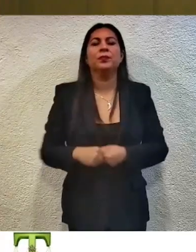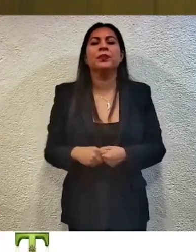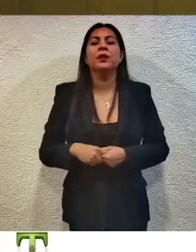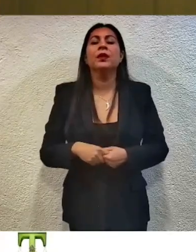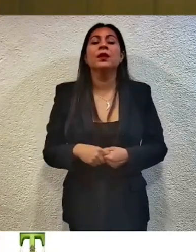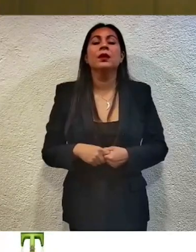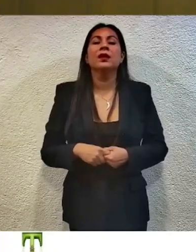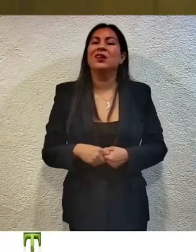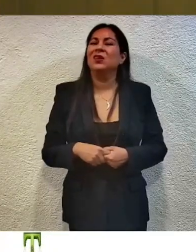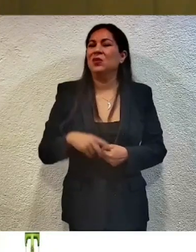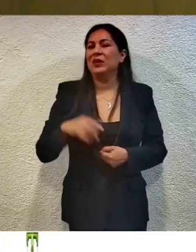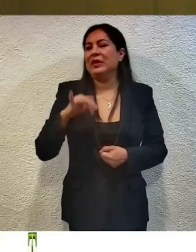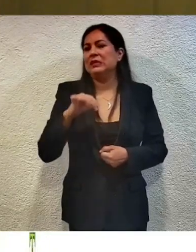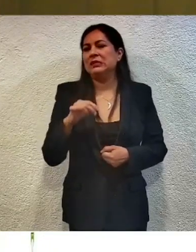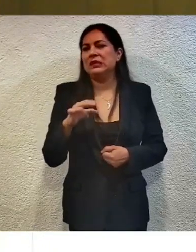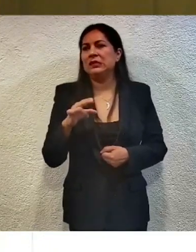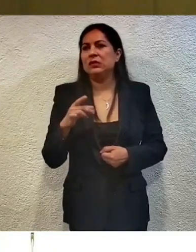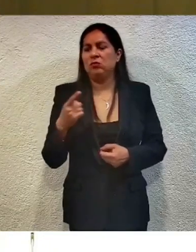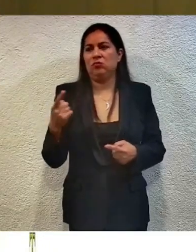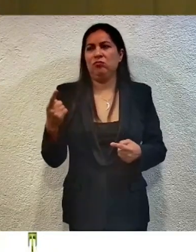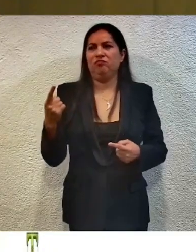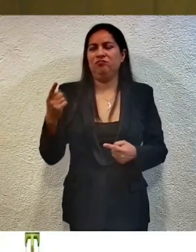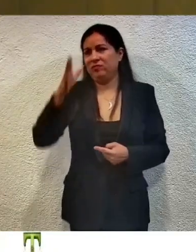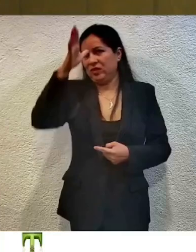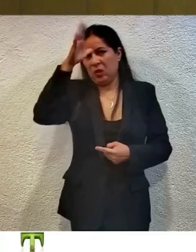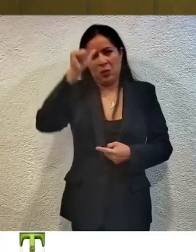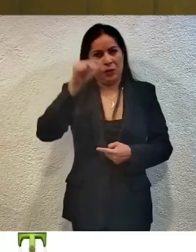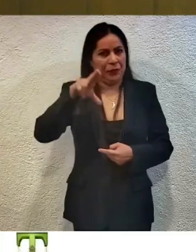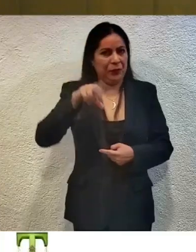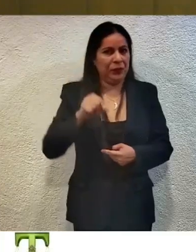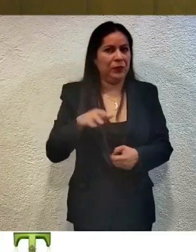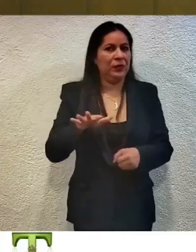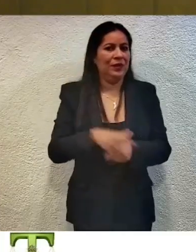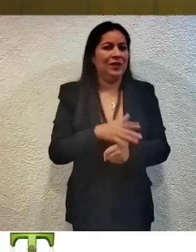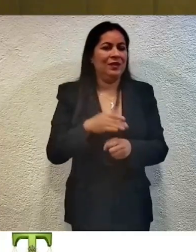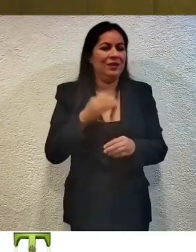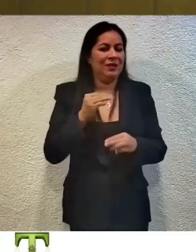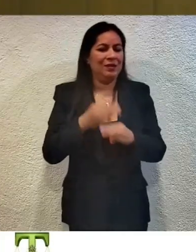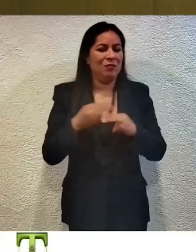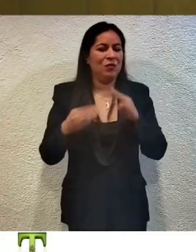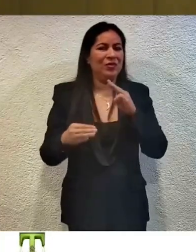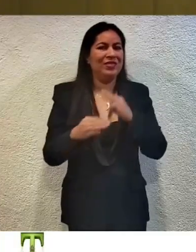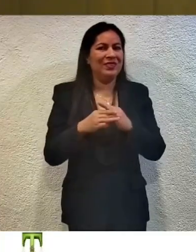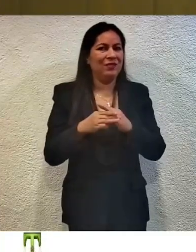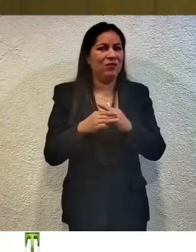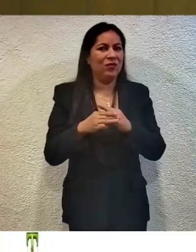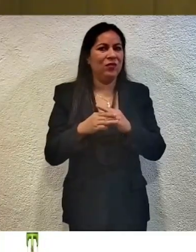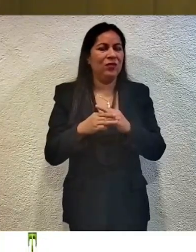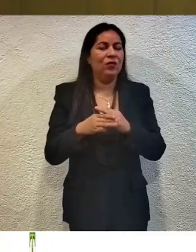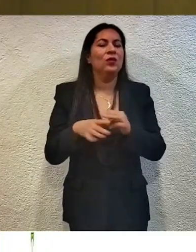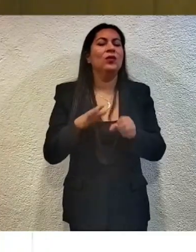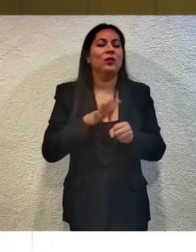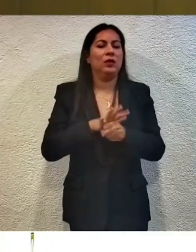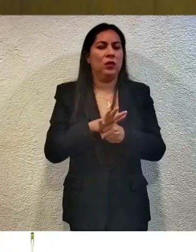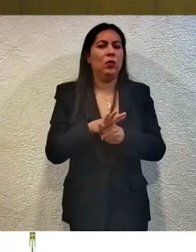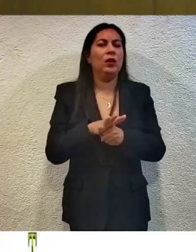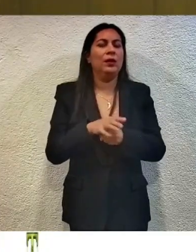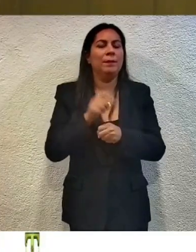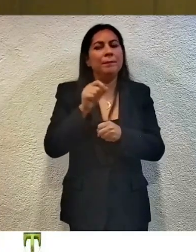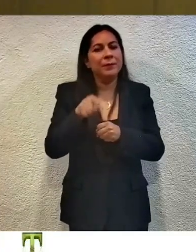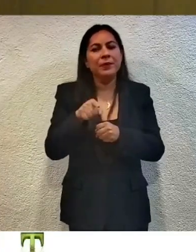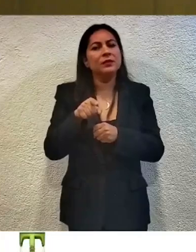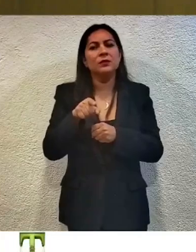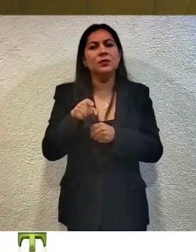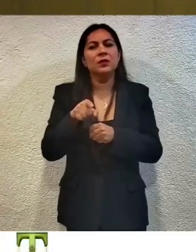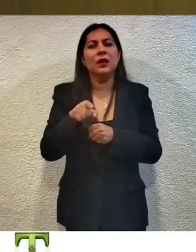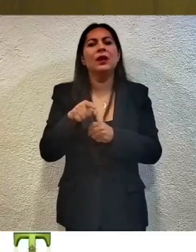lo que sí difiero es en la motivación correspondiente precisamente